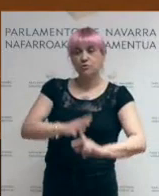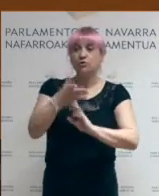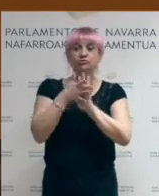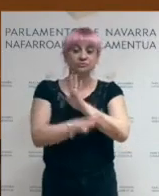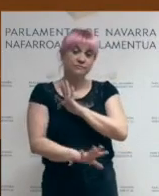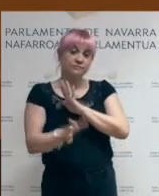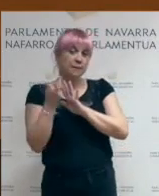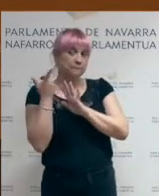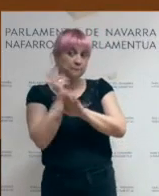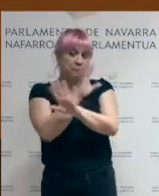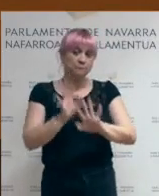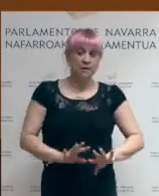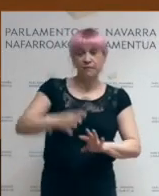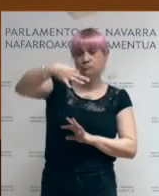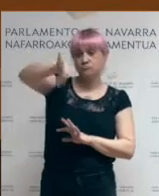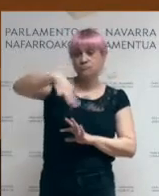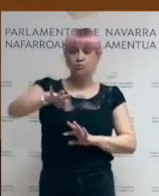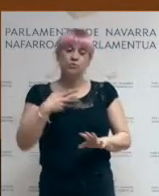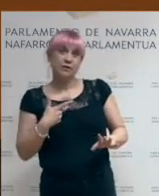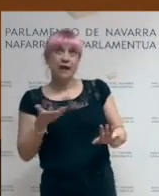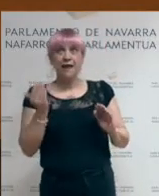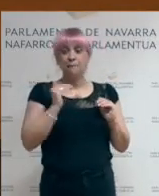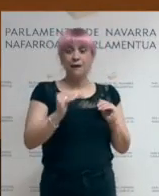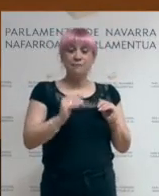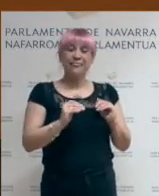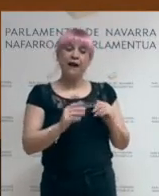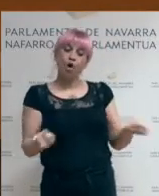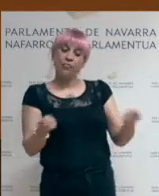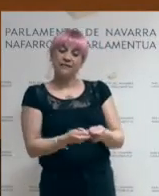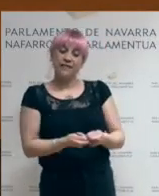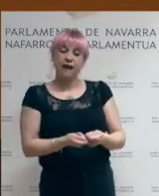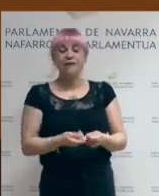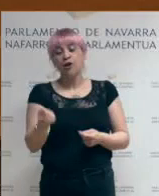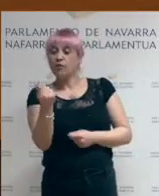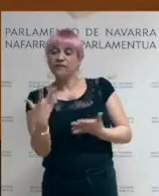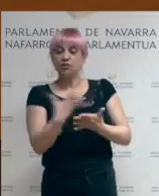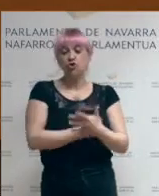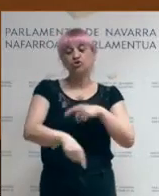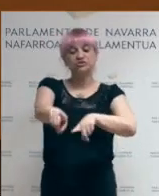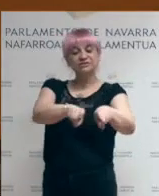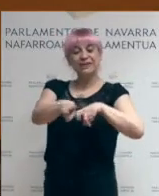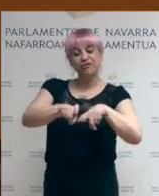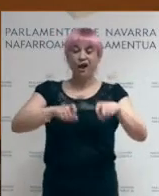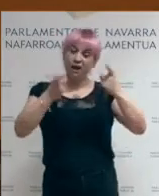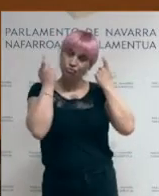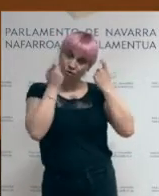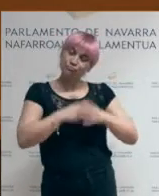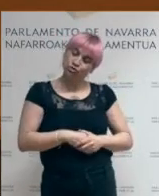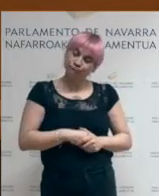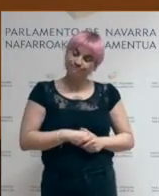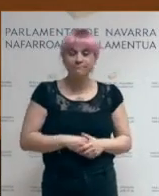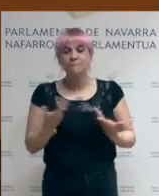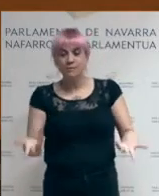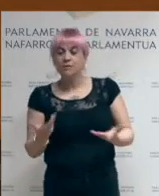tanto, parece ser que no es solo la malvada concertada la que, con dinero de todos, según ustedes, selecciona al alumnado. Por todas